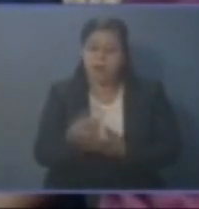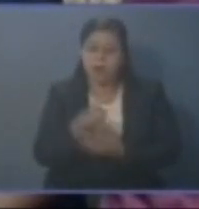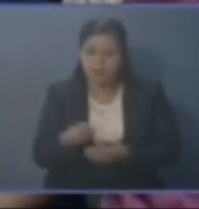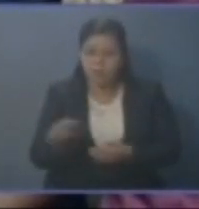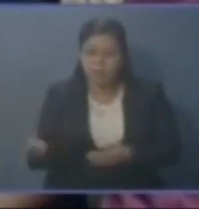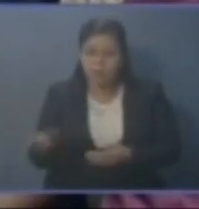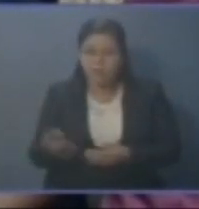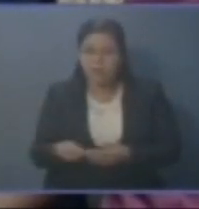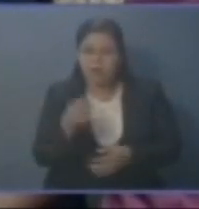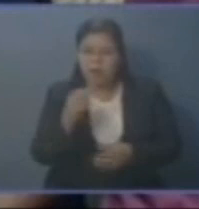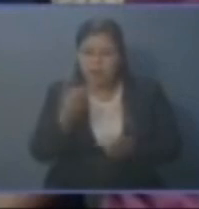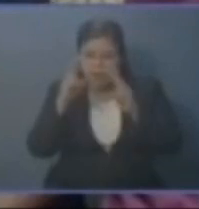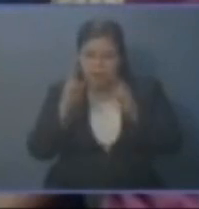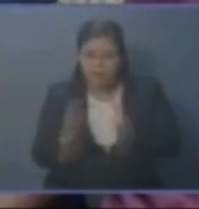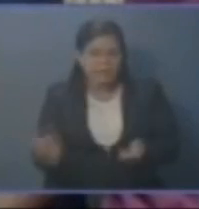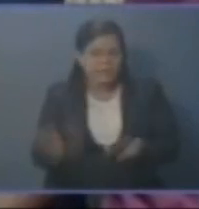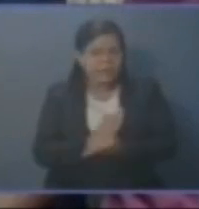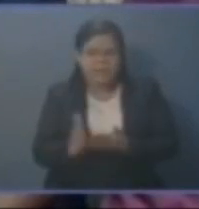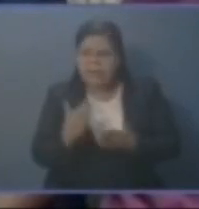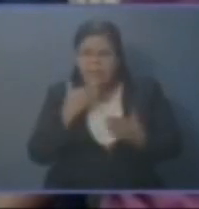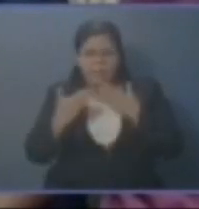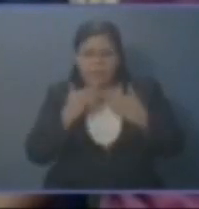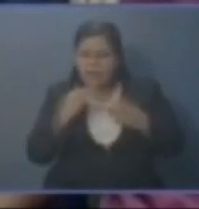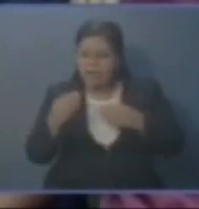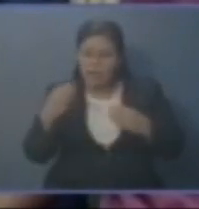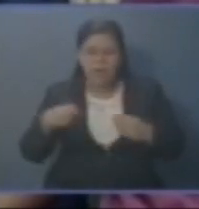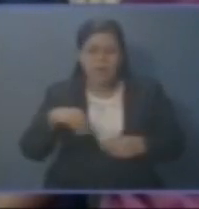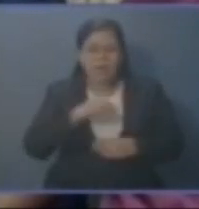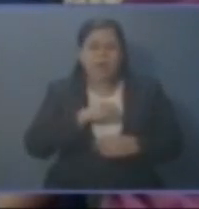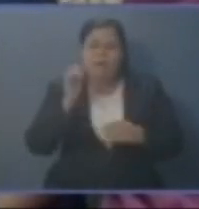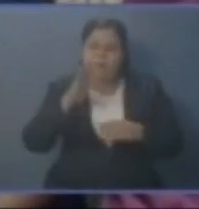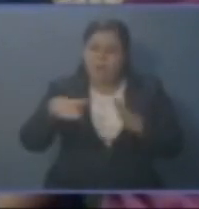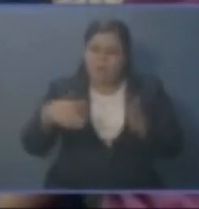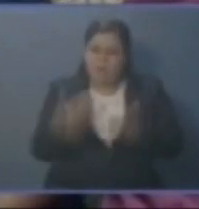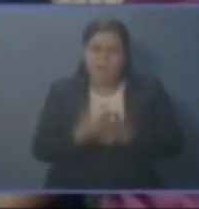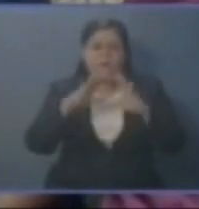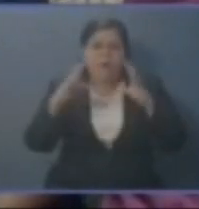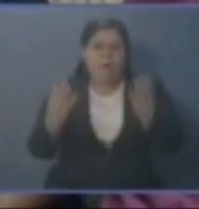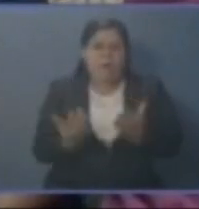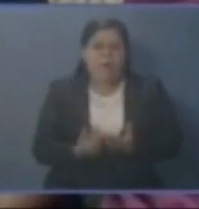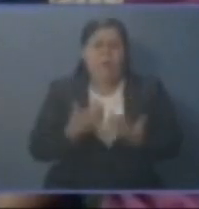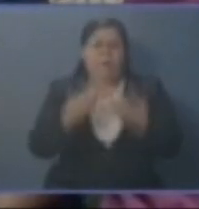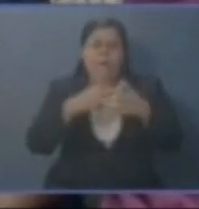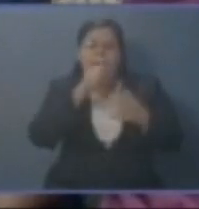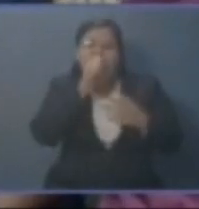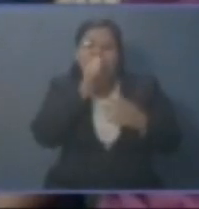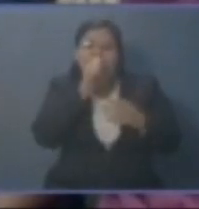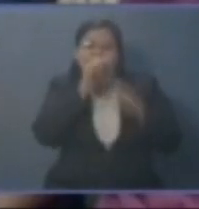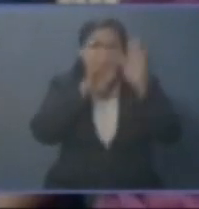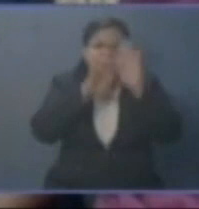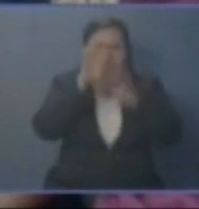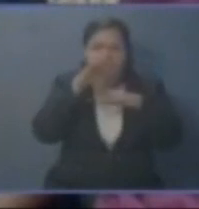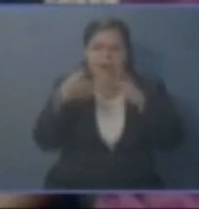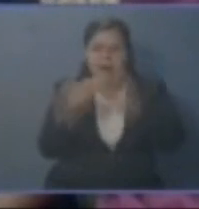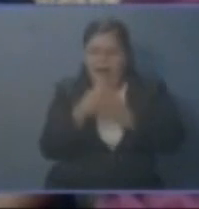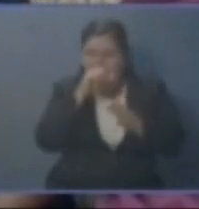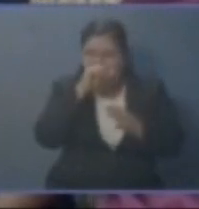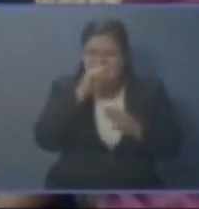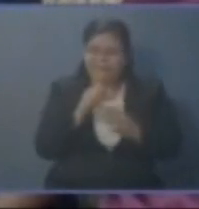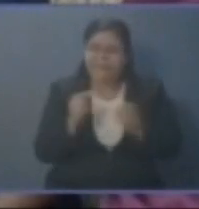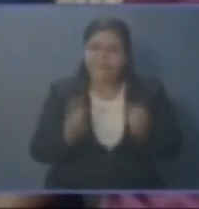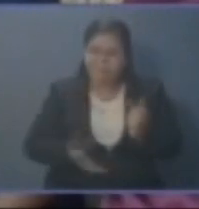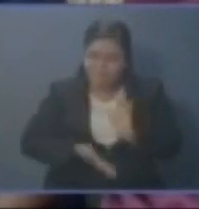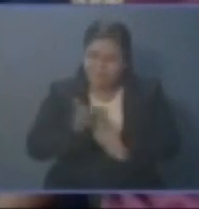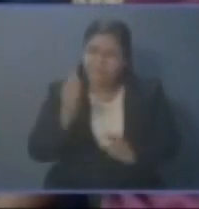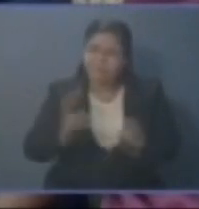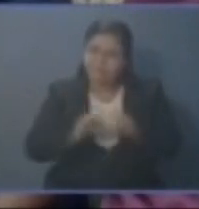tiene justificación médica ninguna y que todo en todo el mundo, el sector privado está participando porque eso amplifica